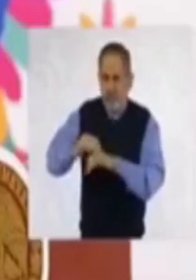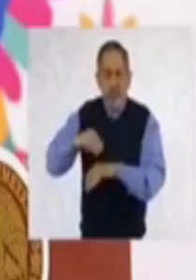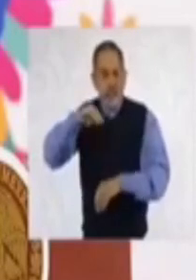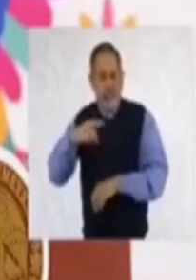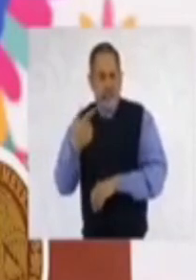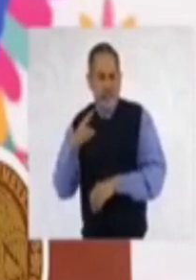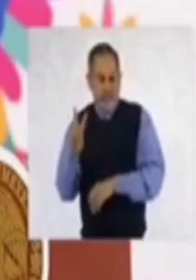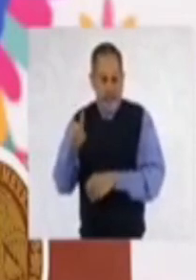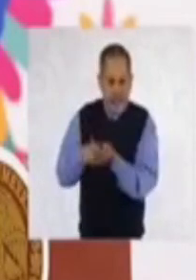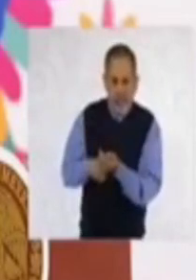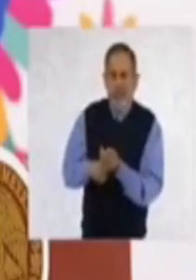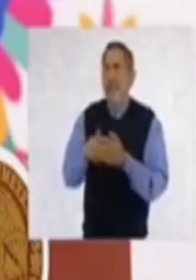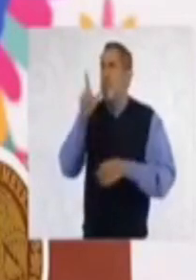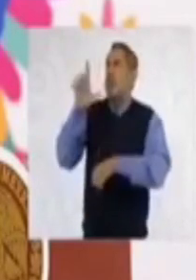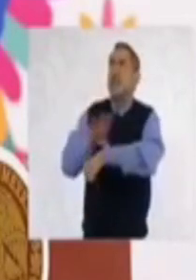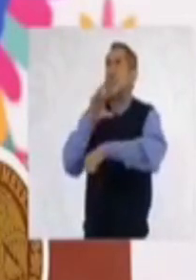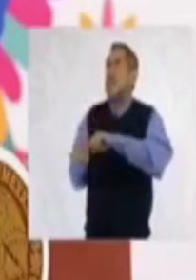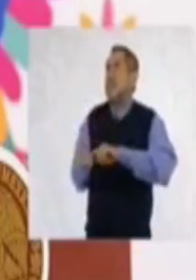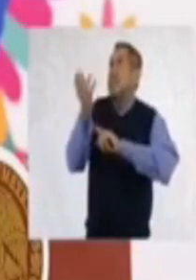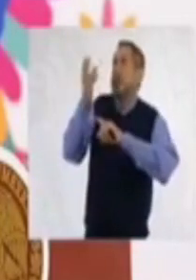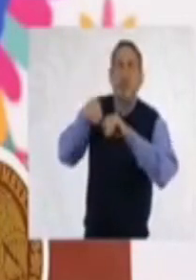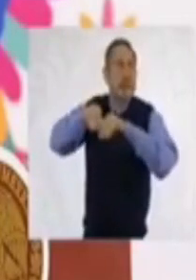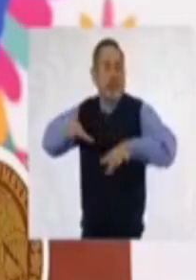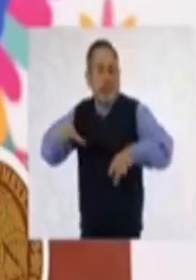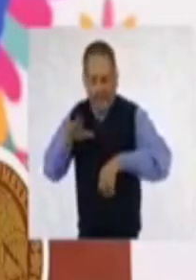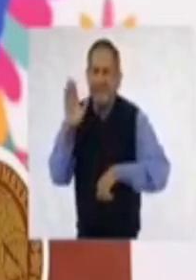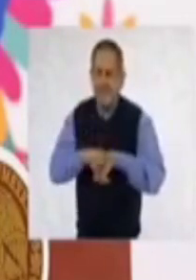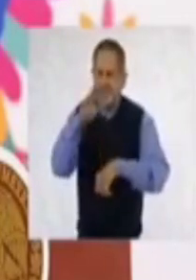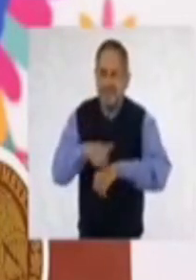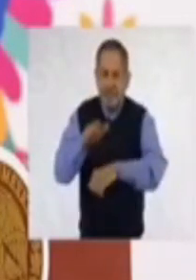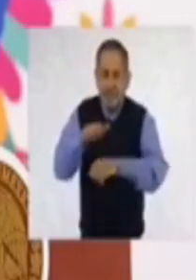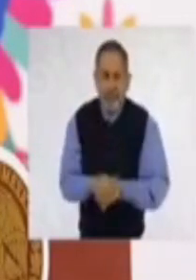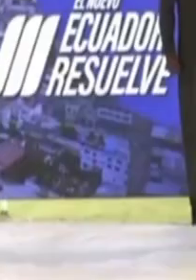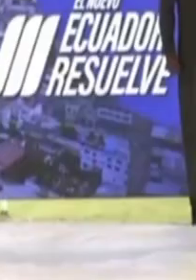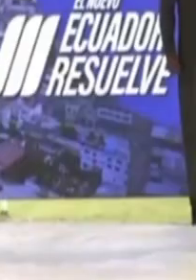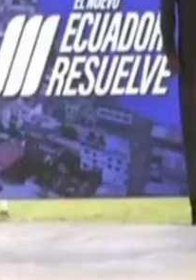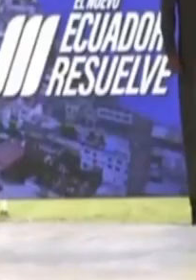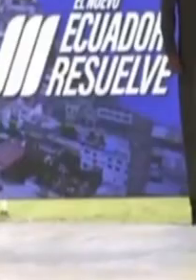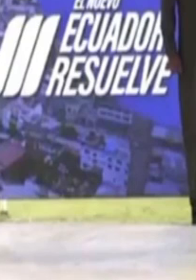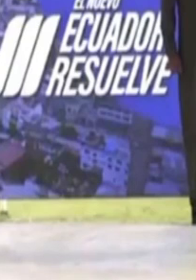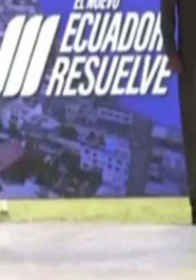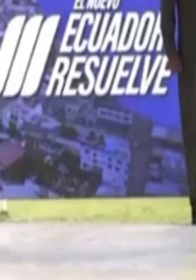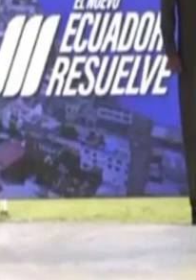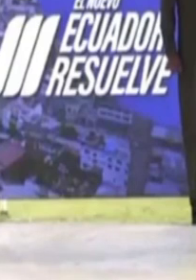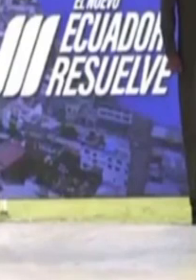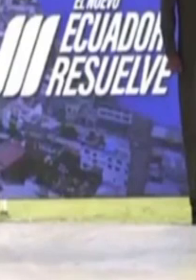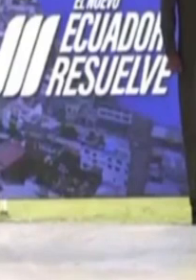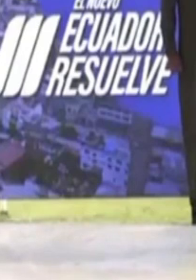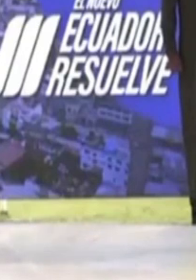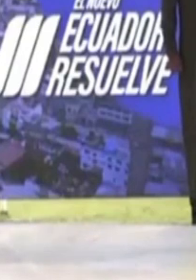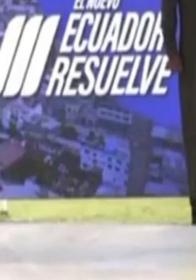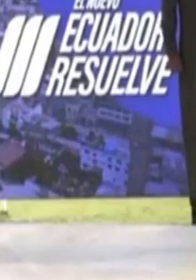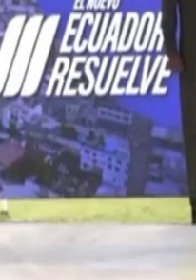mexicana durante las actividades grupales, lo que ha levantado sospechas sobre un posible malestar. ¿Se estaría tratando de celos o